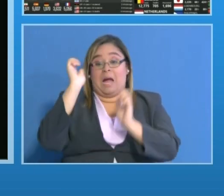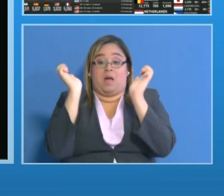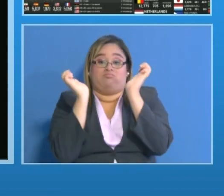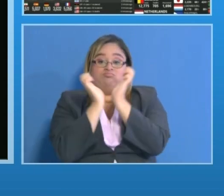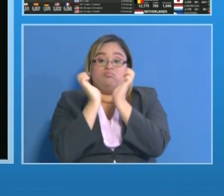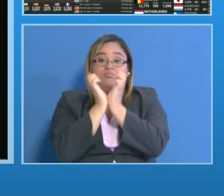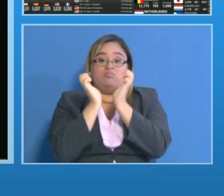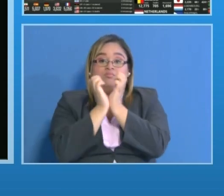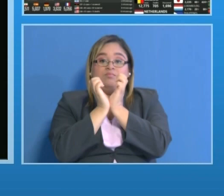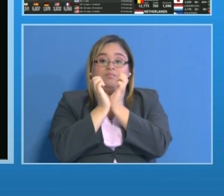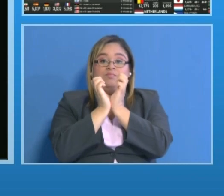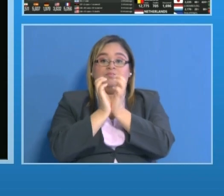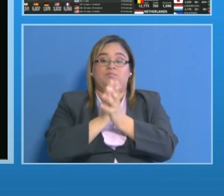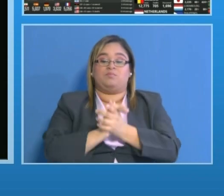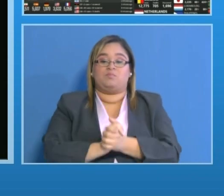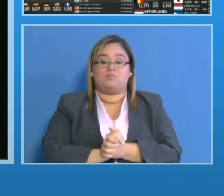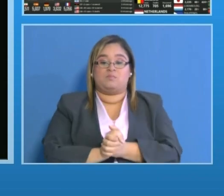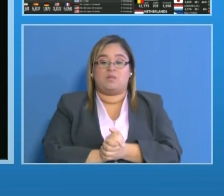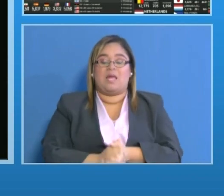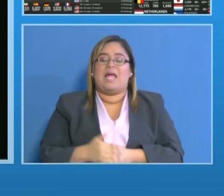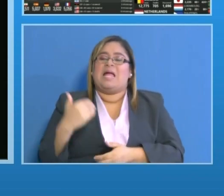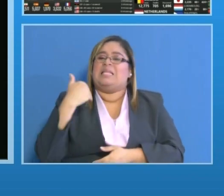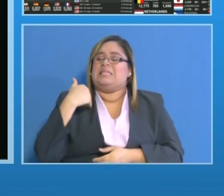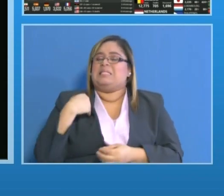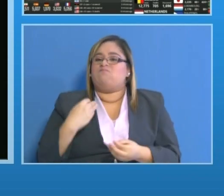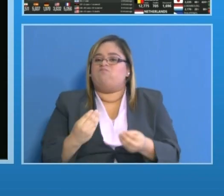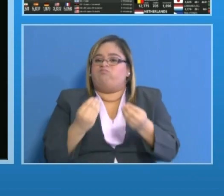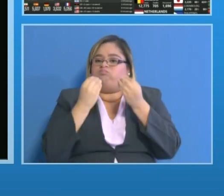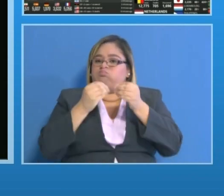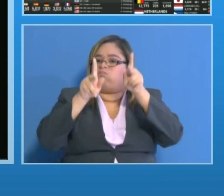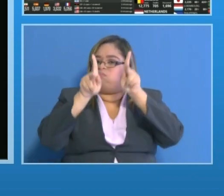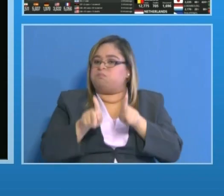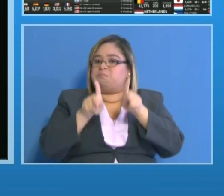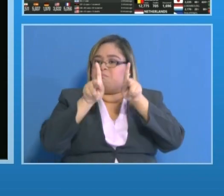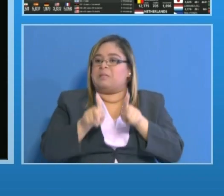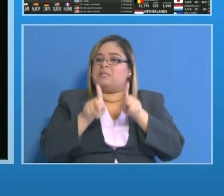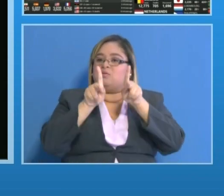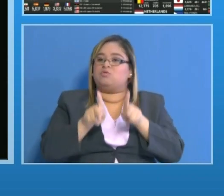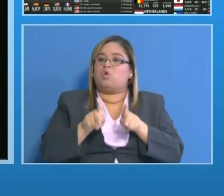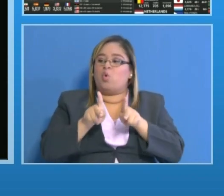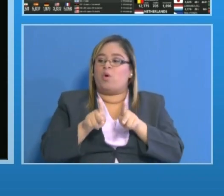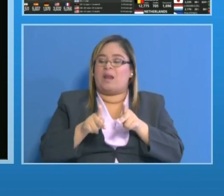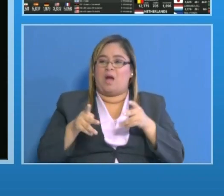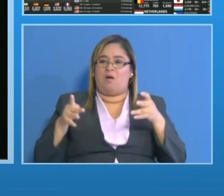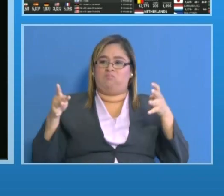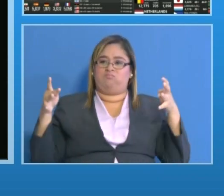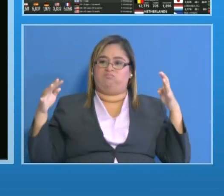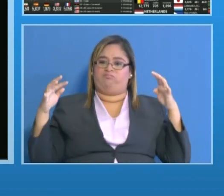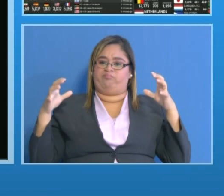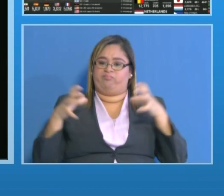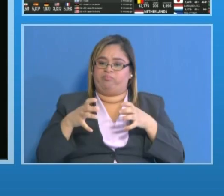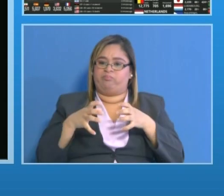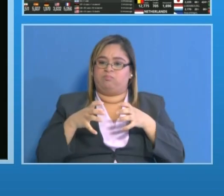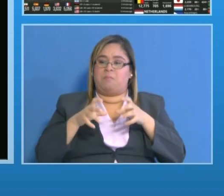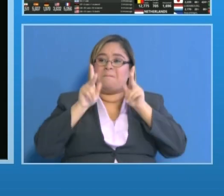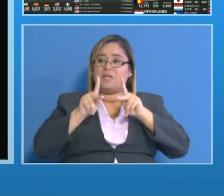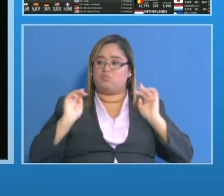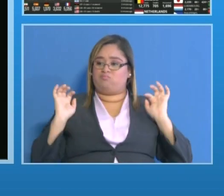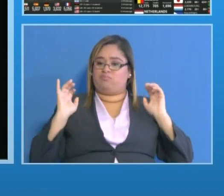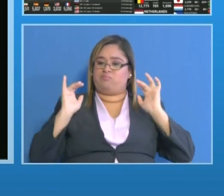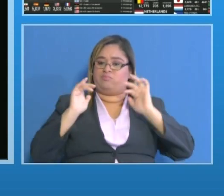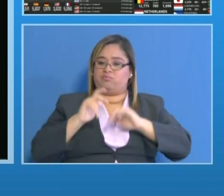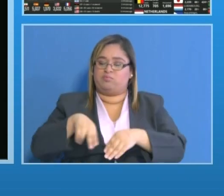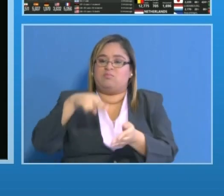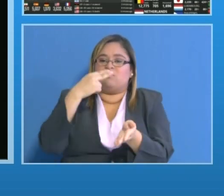Social. Hay una cantidad de personas aglomeradas en la